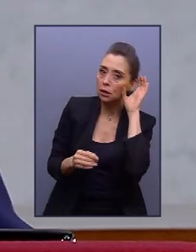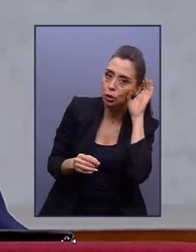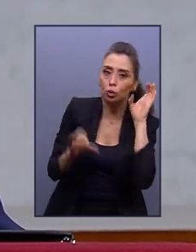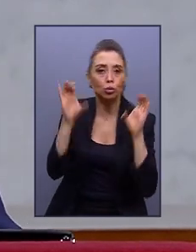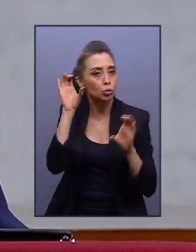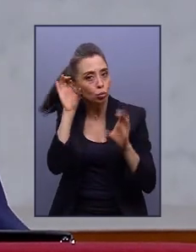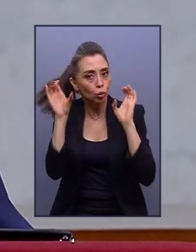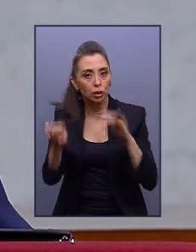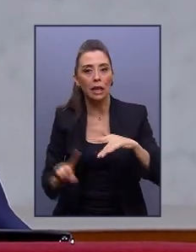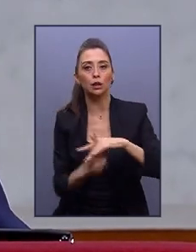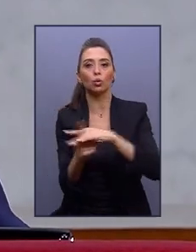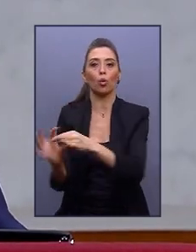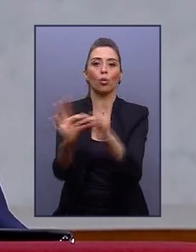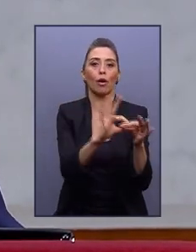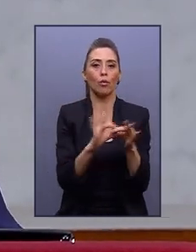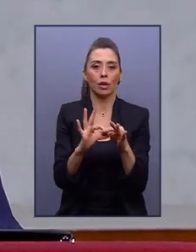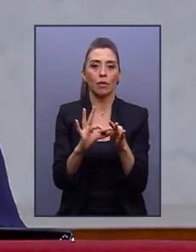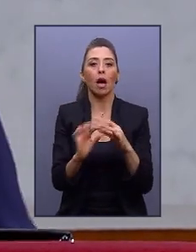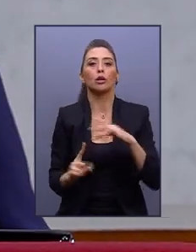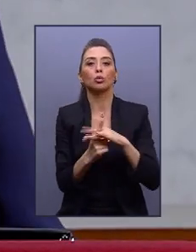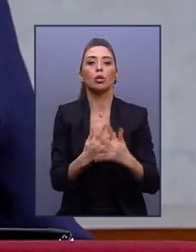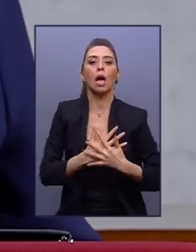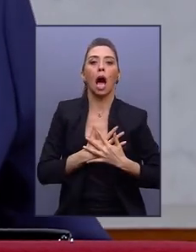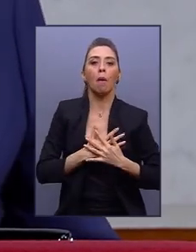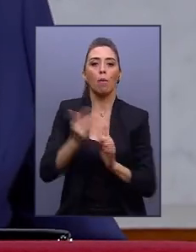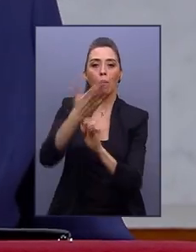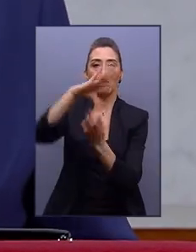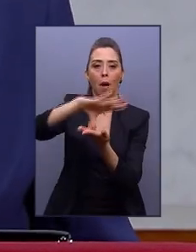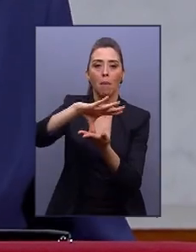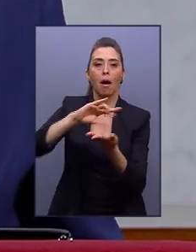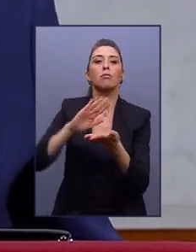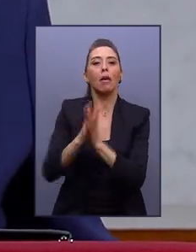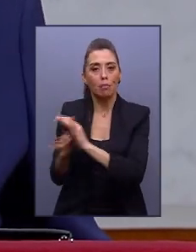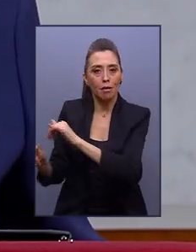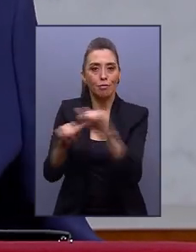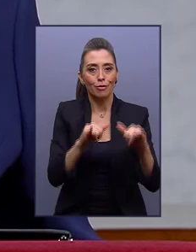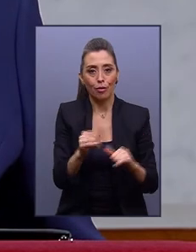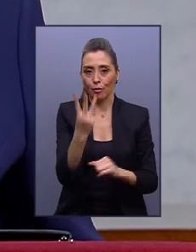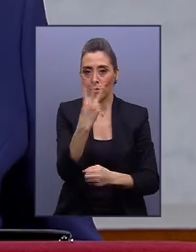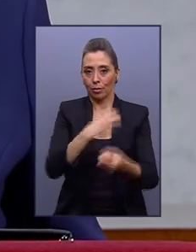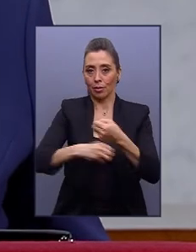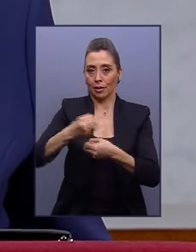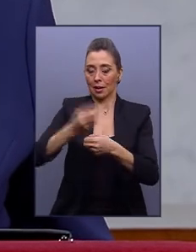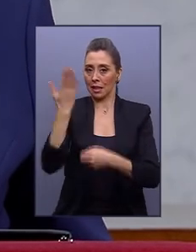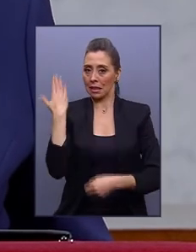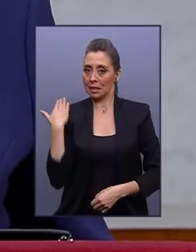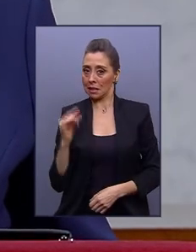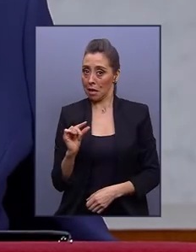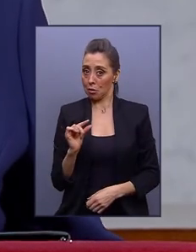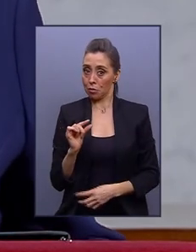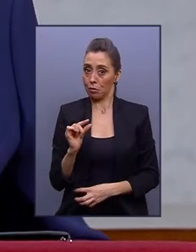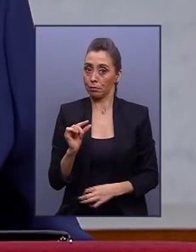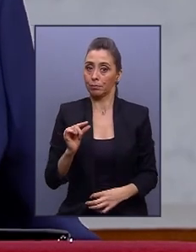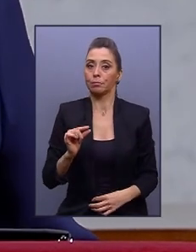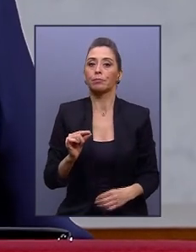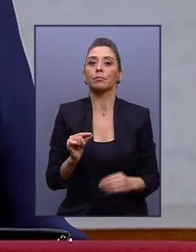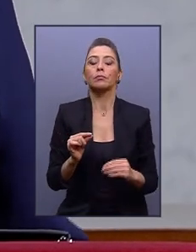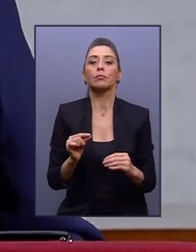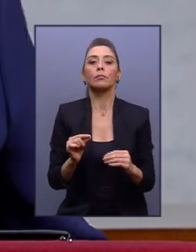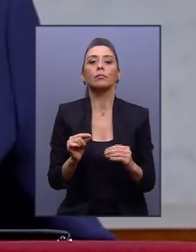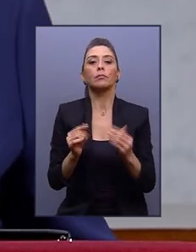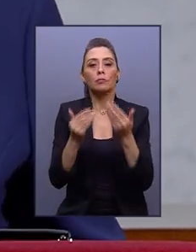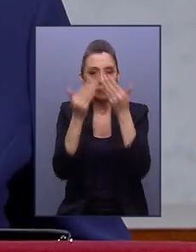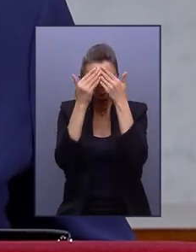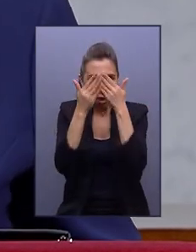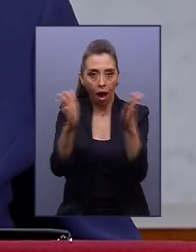otro, la que nace del amor por la patria común. Hace poco más de 3 años abrimos las puertas a